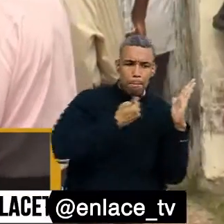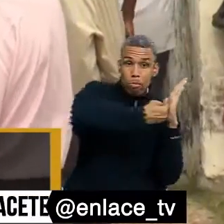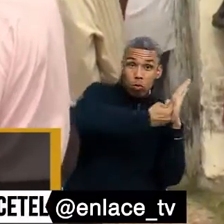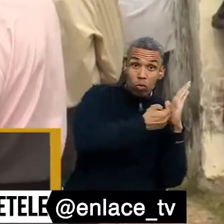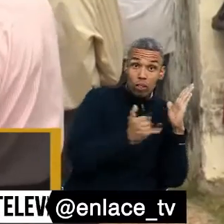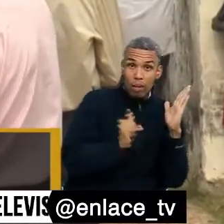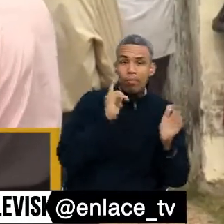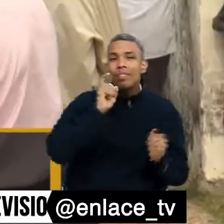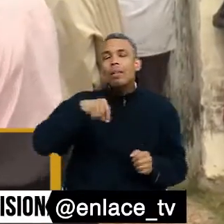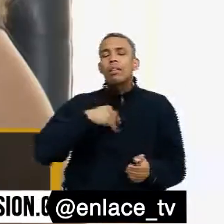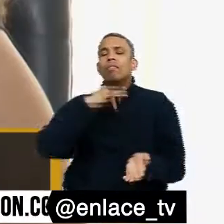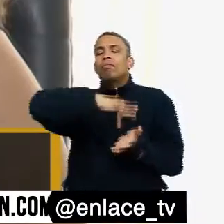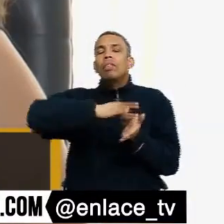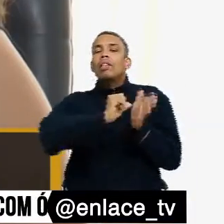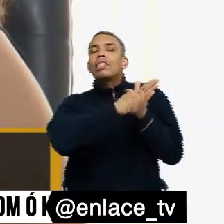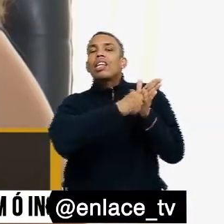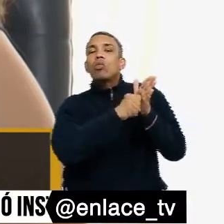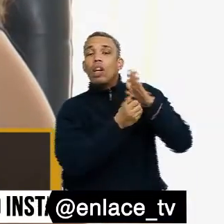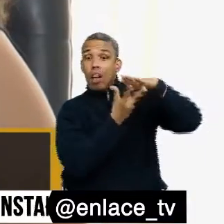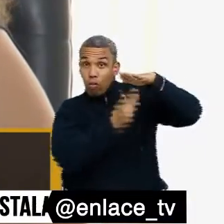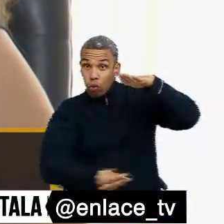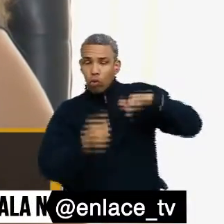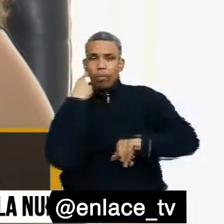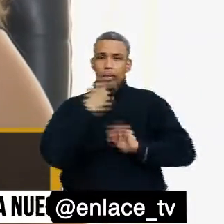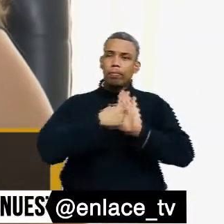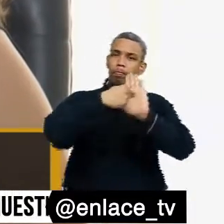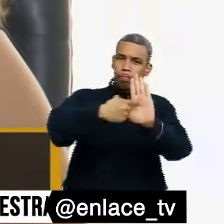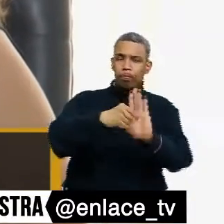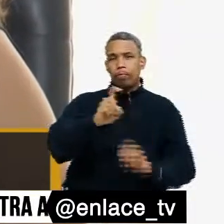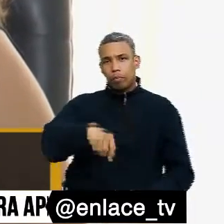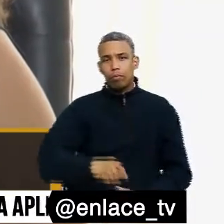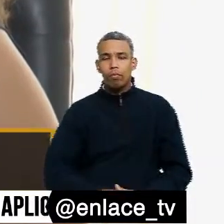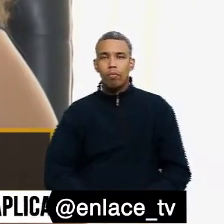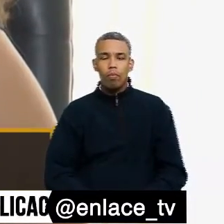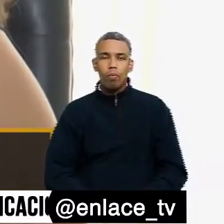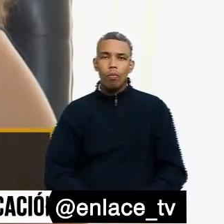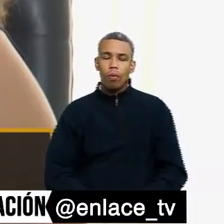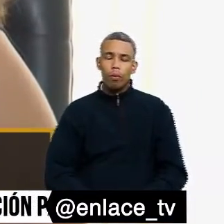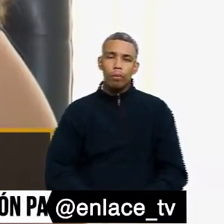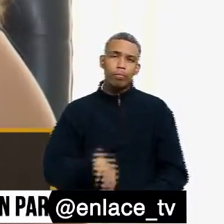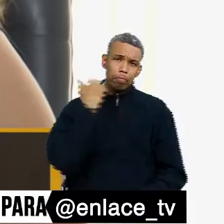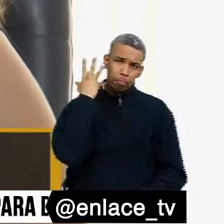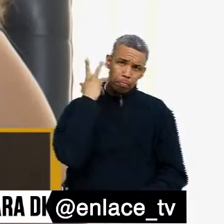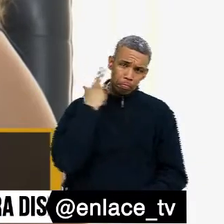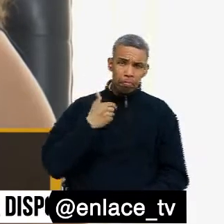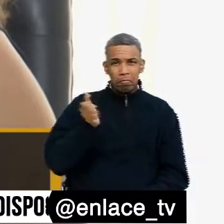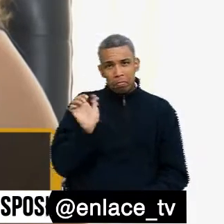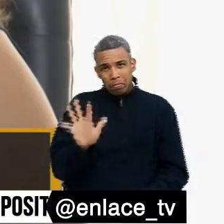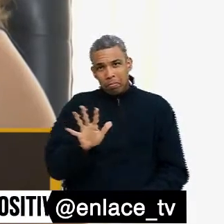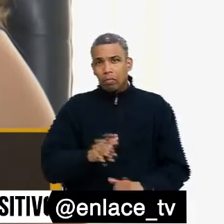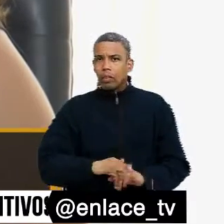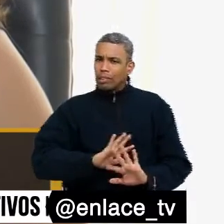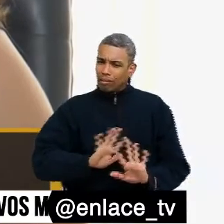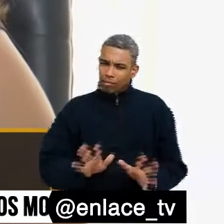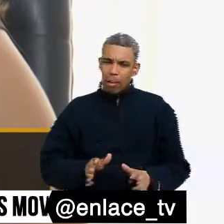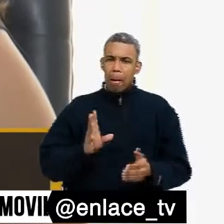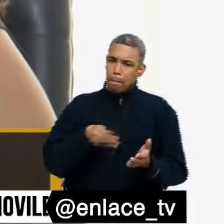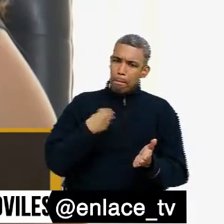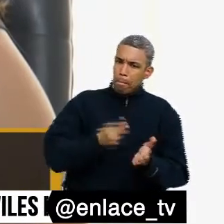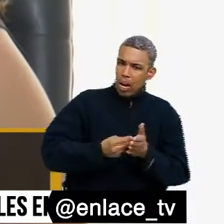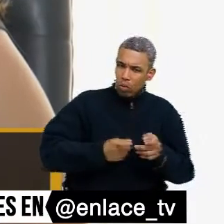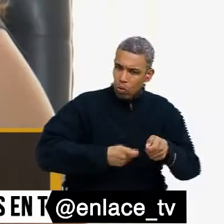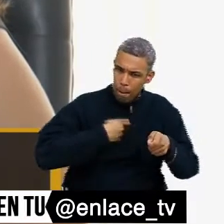cédula de quien reclame el pago. Calcaba un poco el tema de que vamos a tener los 15 días hábiles. Está asegurado el recurso económico para todos. No es